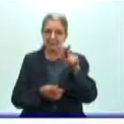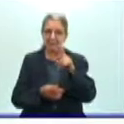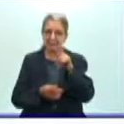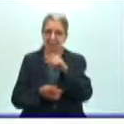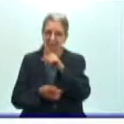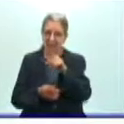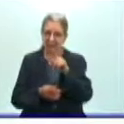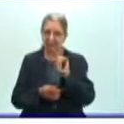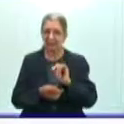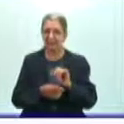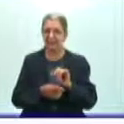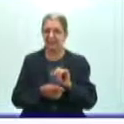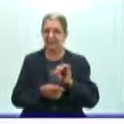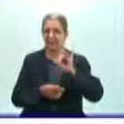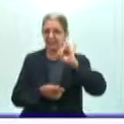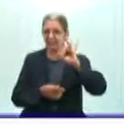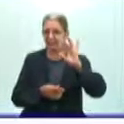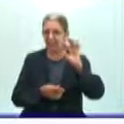grados en la figura.